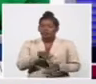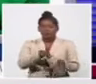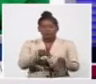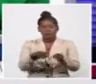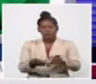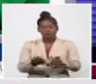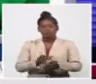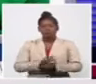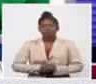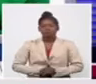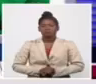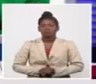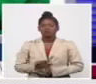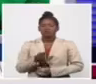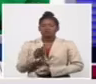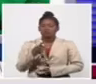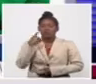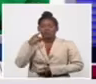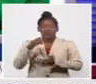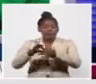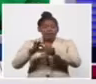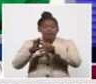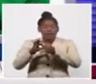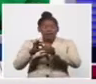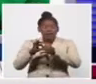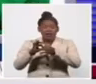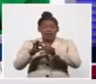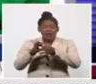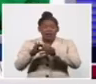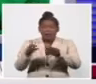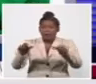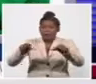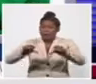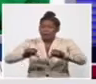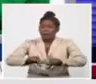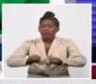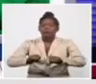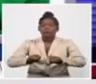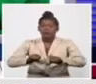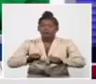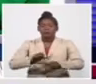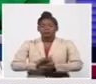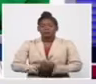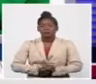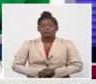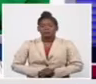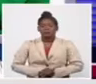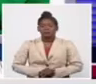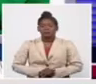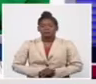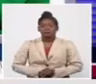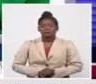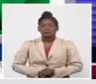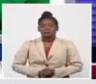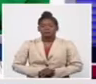de tener un agravamiento de su cuadro clínico, pues presentó una